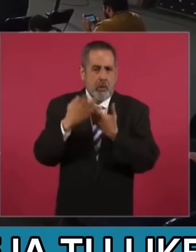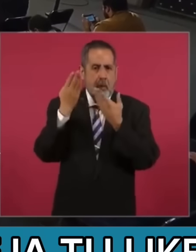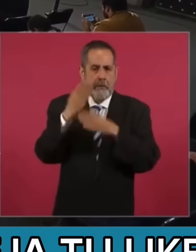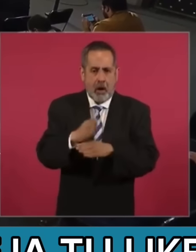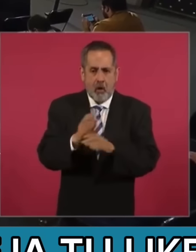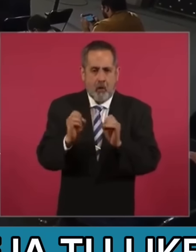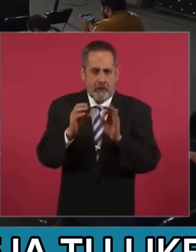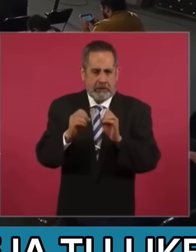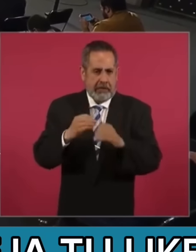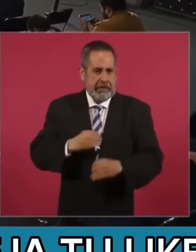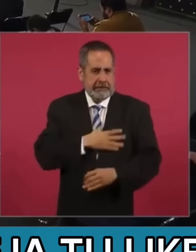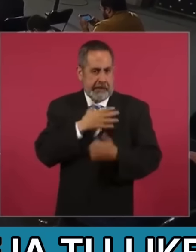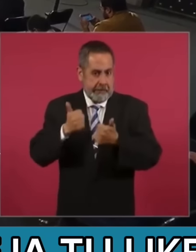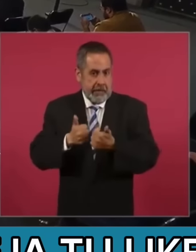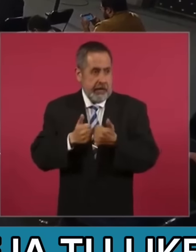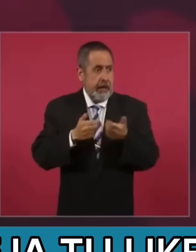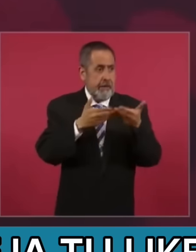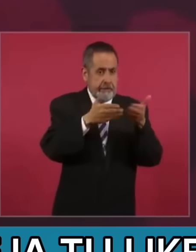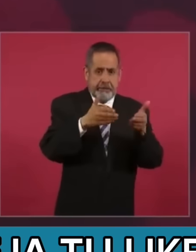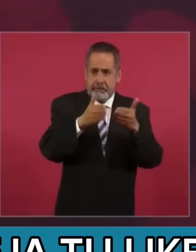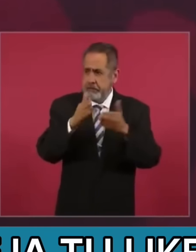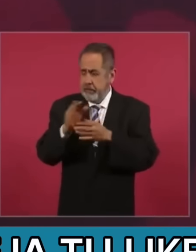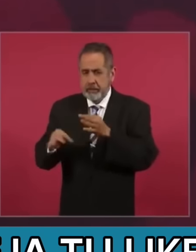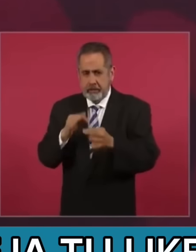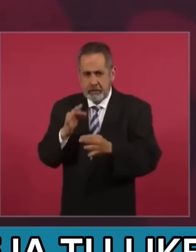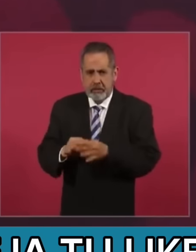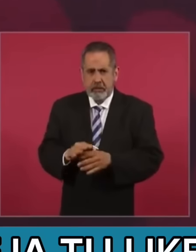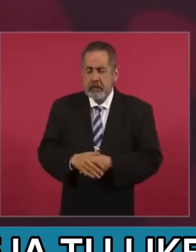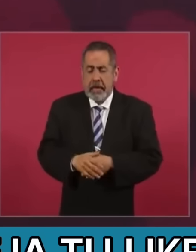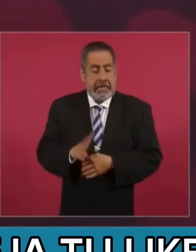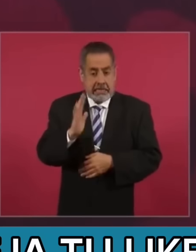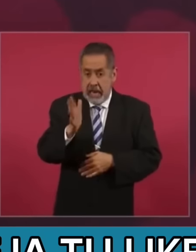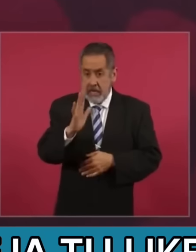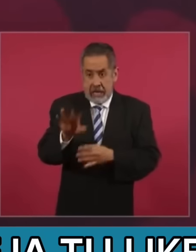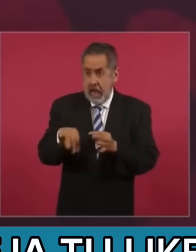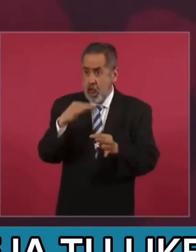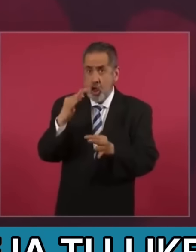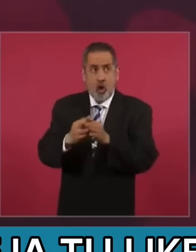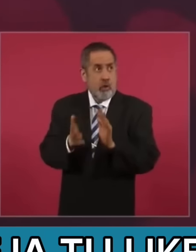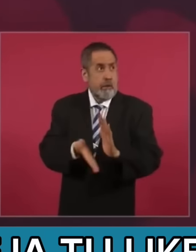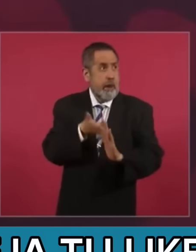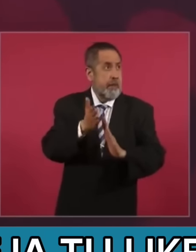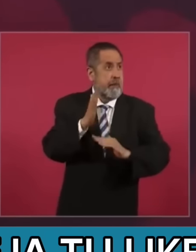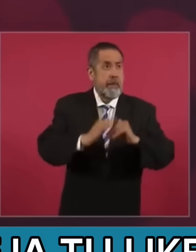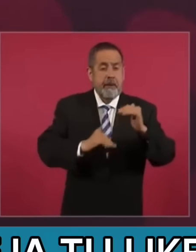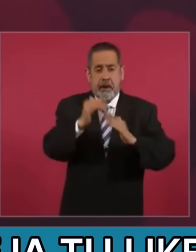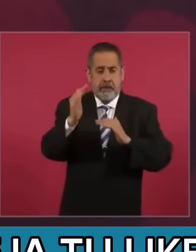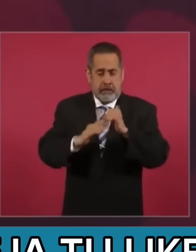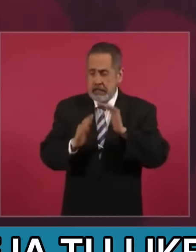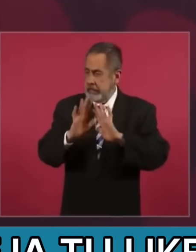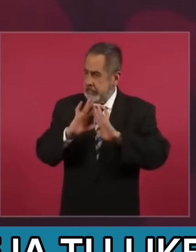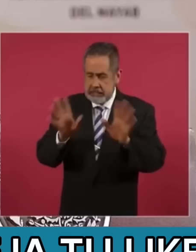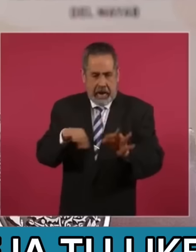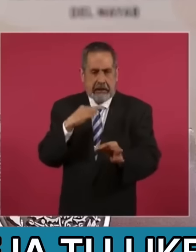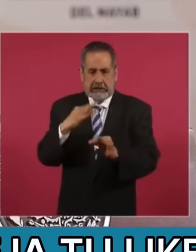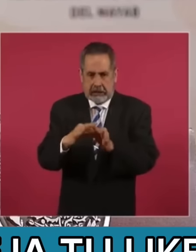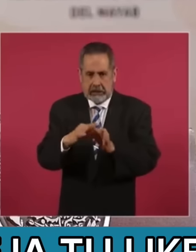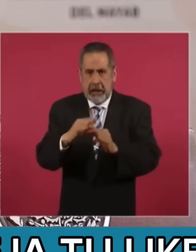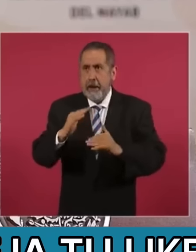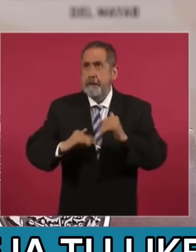bancos la verdad es que ya están todos construidos todas las sucursales